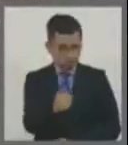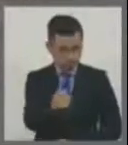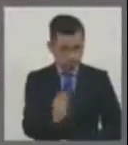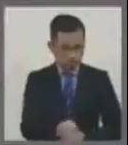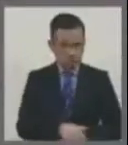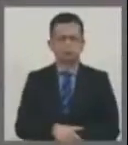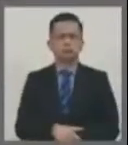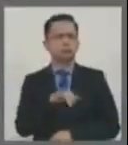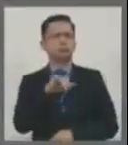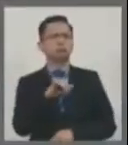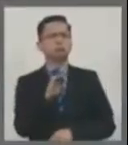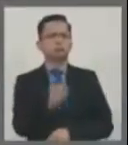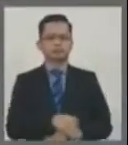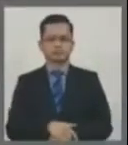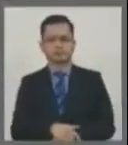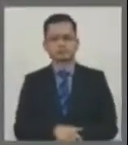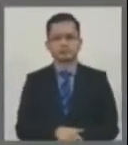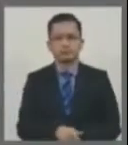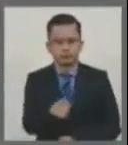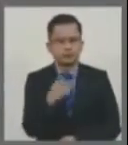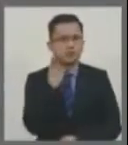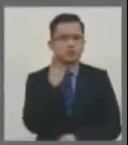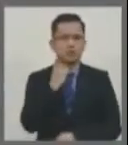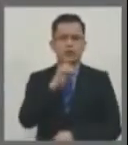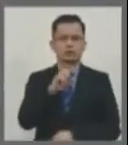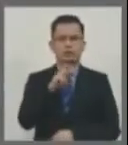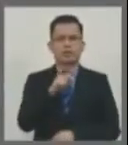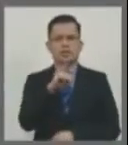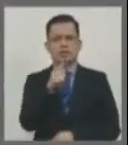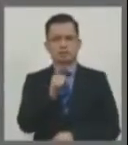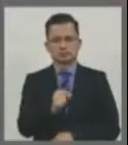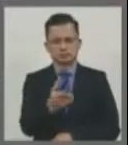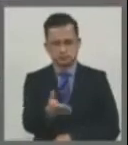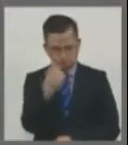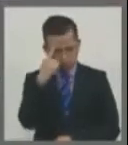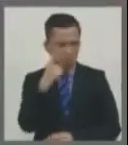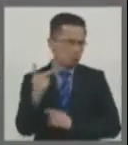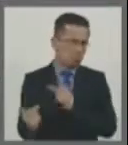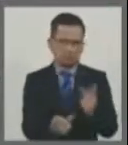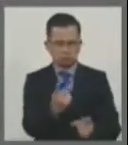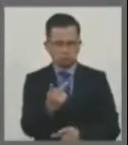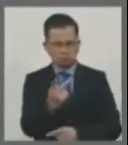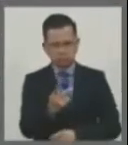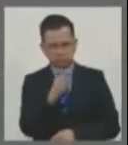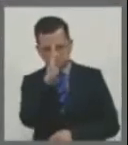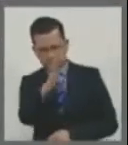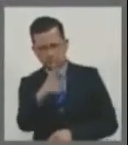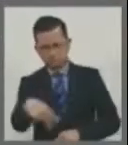Sí. Tiene micrófono el diputado Espadas para formular una pregunta al